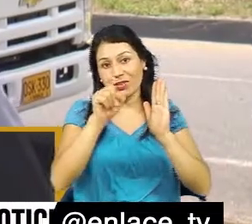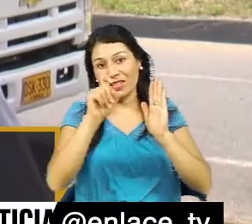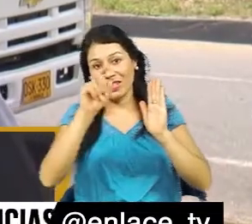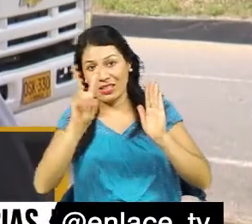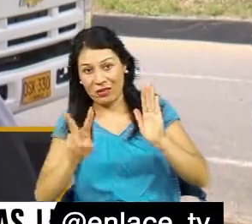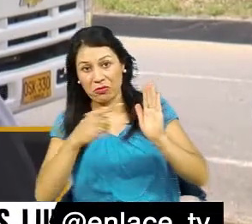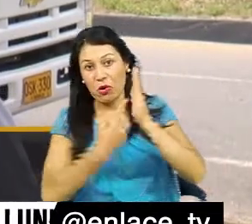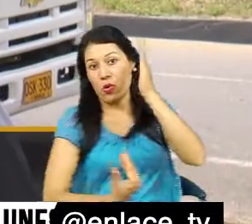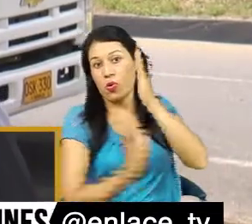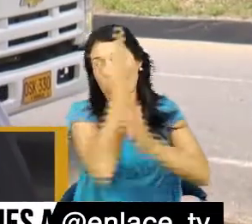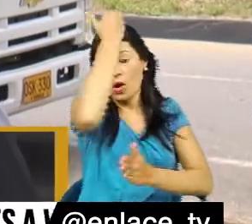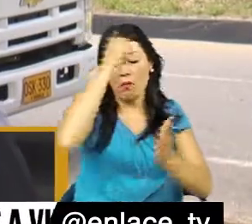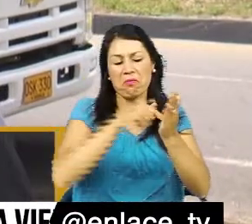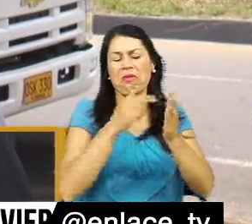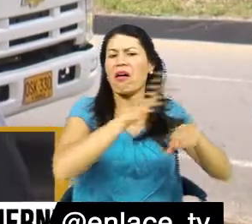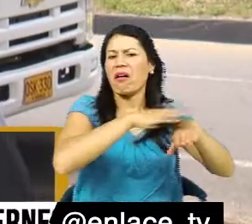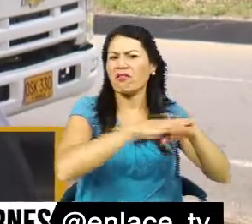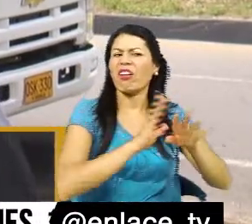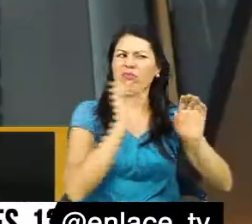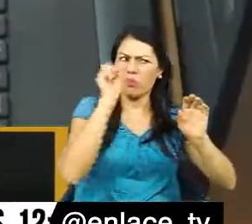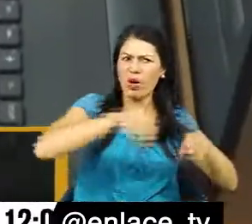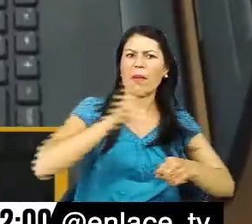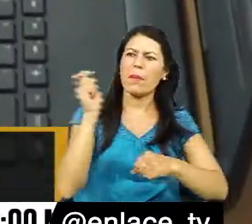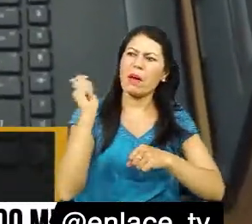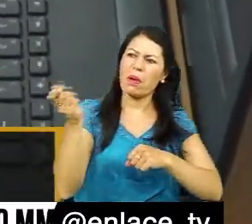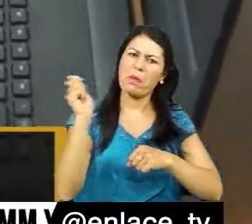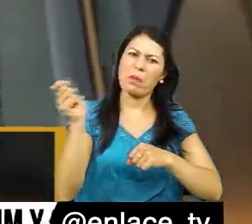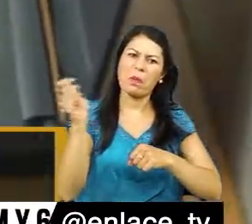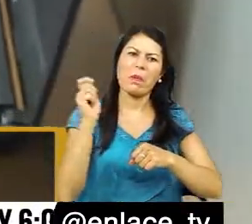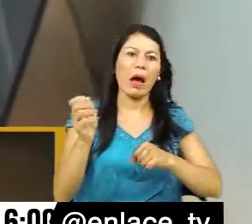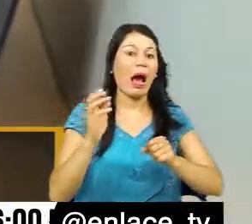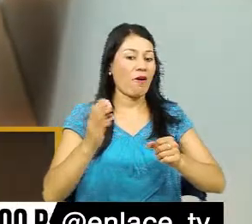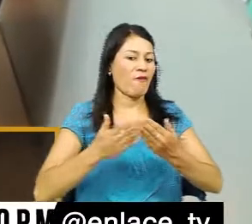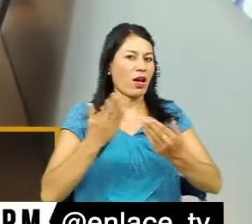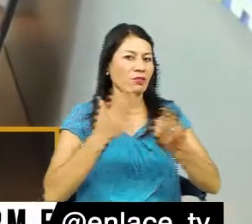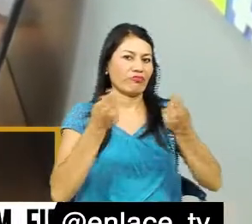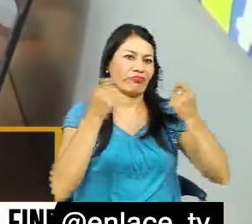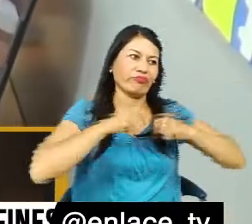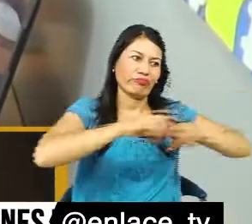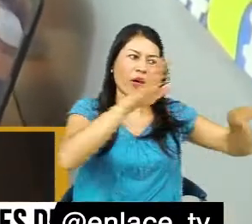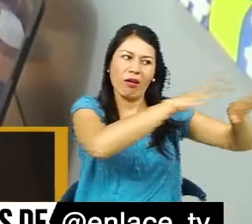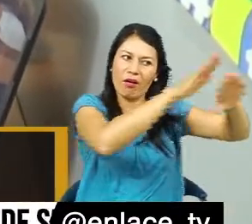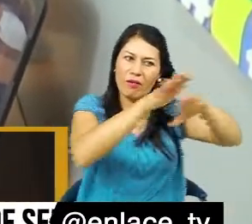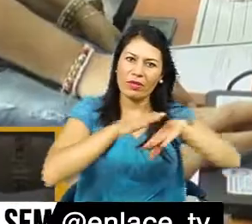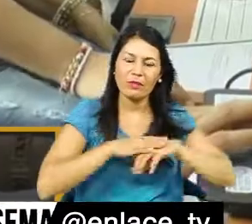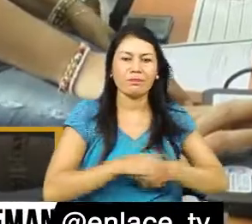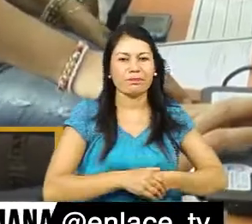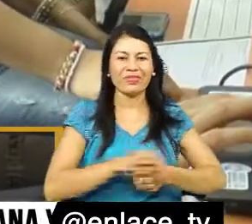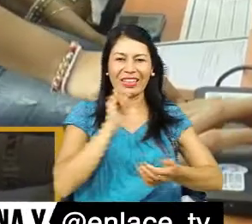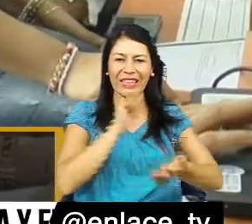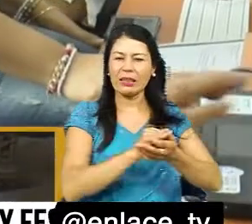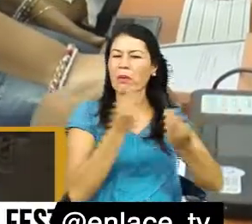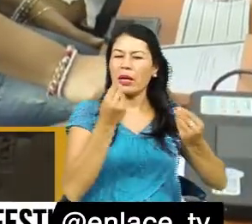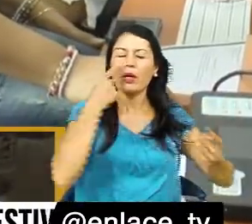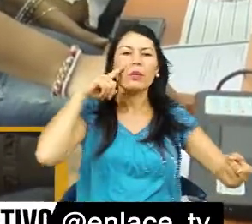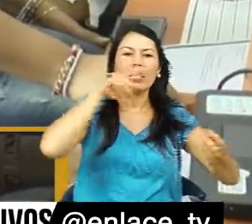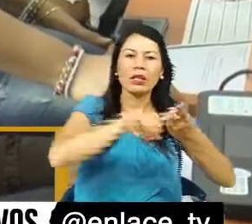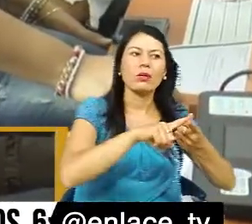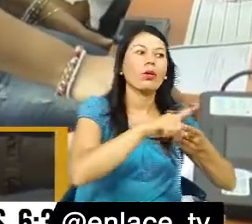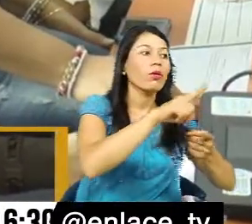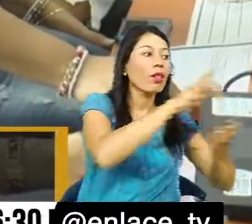para la cuota inicial para poder iniciar el acuerdo de pago. La campaña Pagar Si Paga busca recaudar la cartera morosa por concepto de